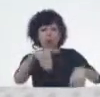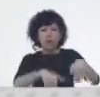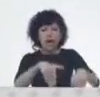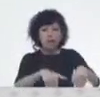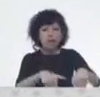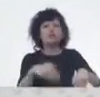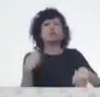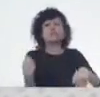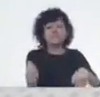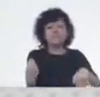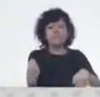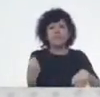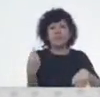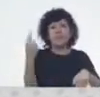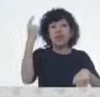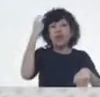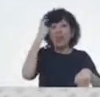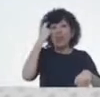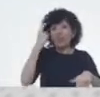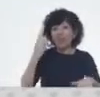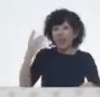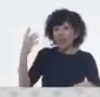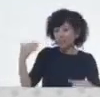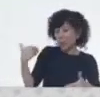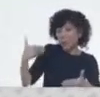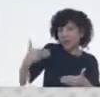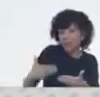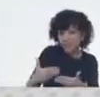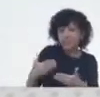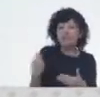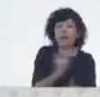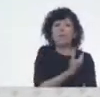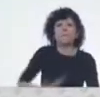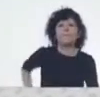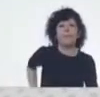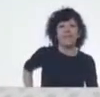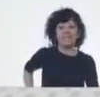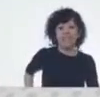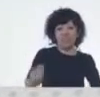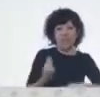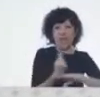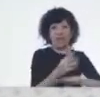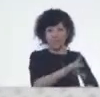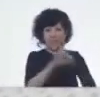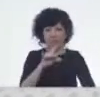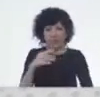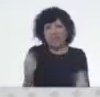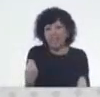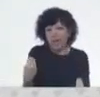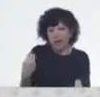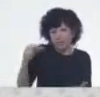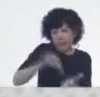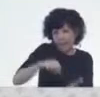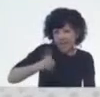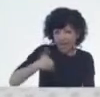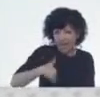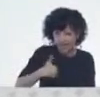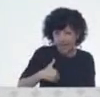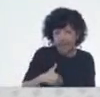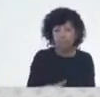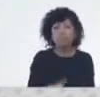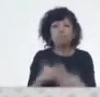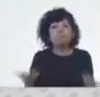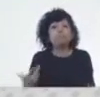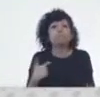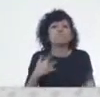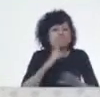votamos por décima vez candidato a presidente en la Argentina, y quiero decir